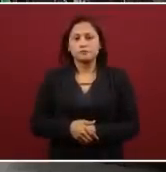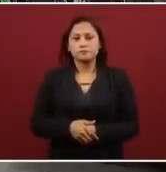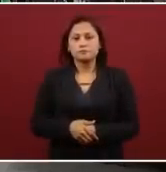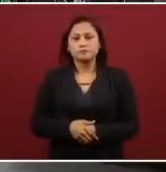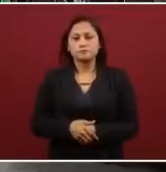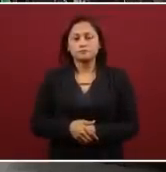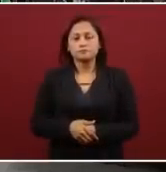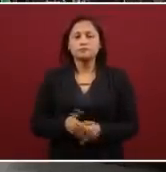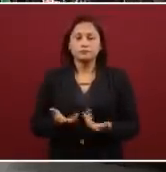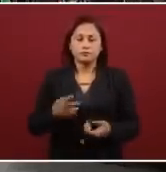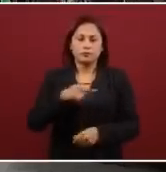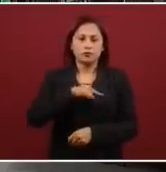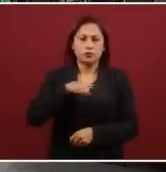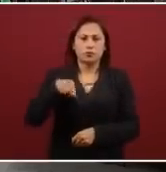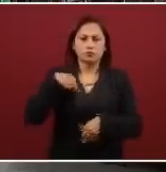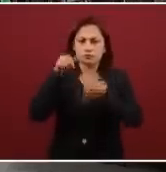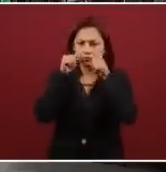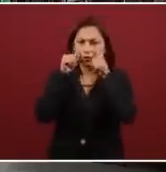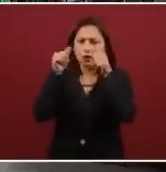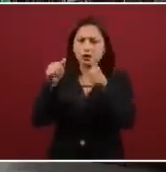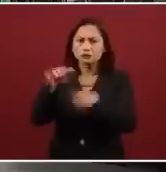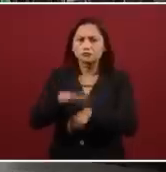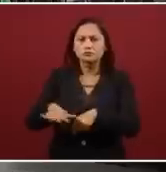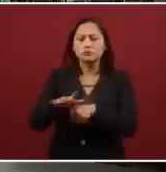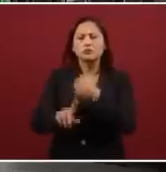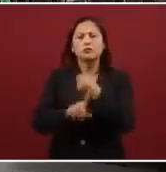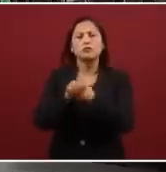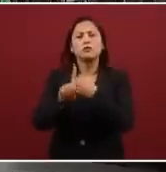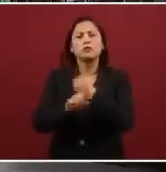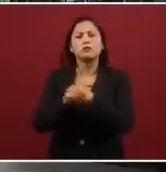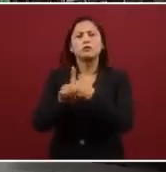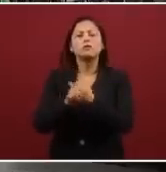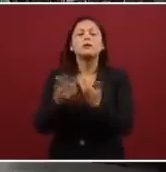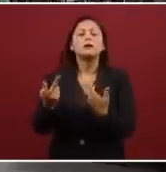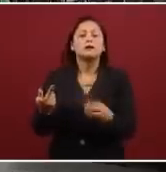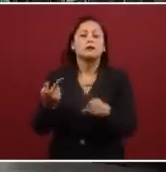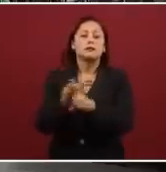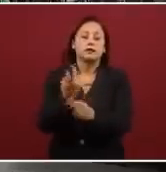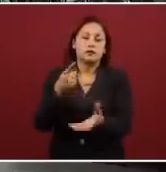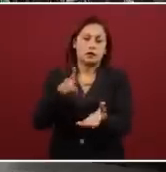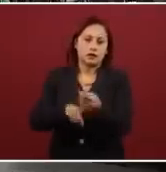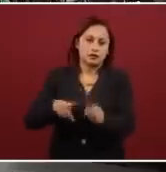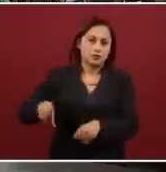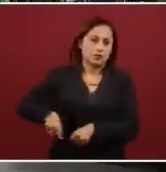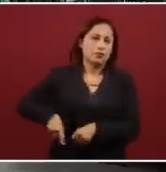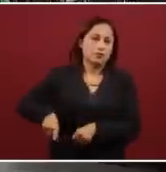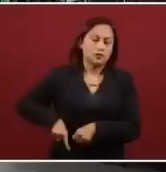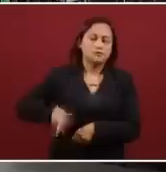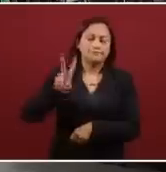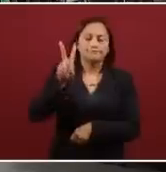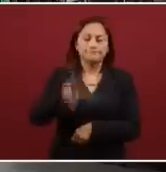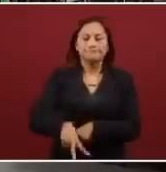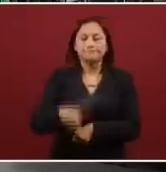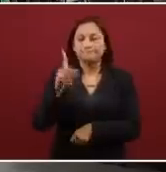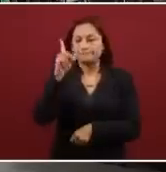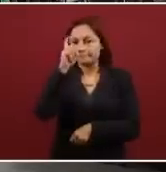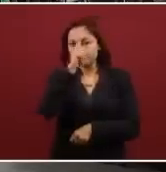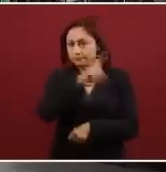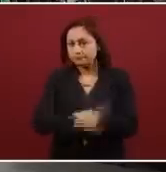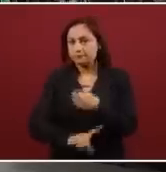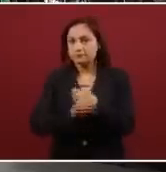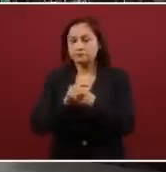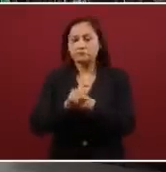que resolver eso, que se padece en el gobierno. Hay alrededor